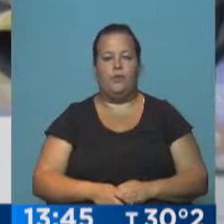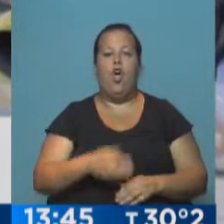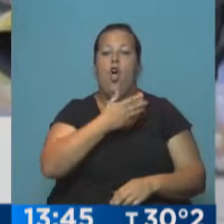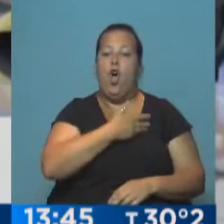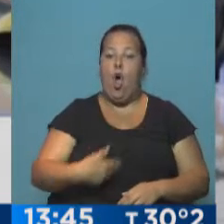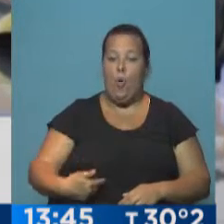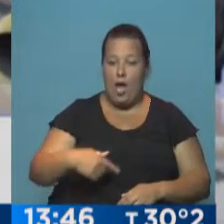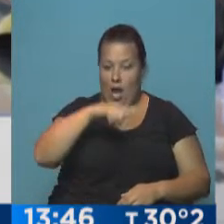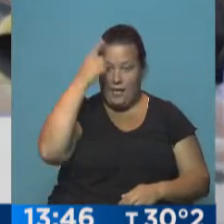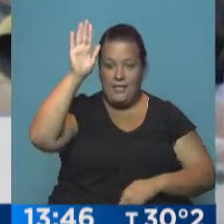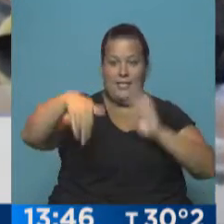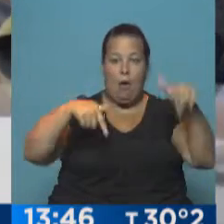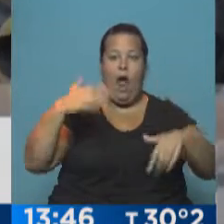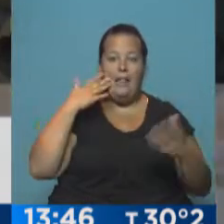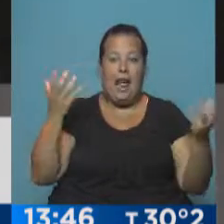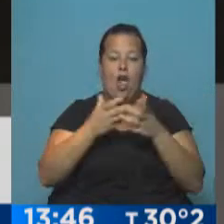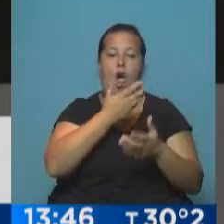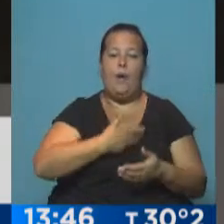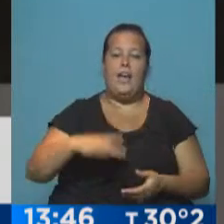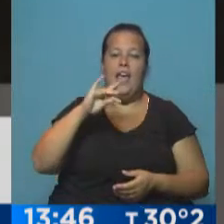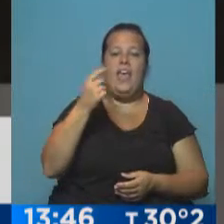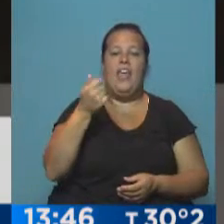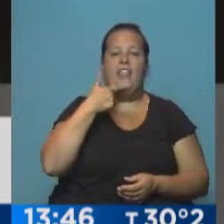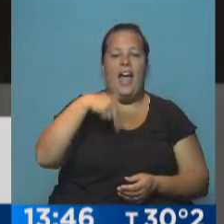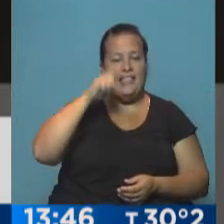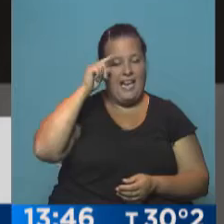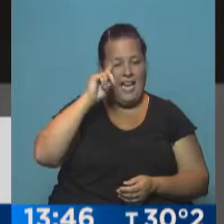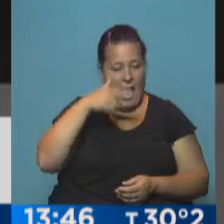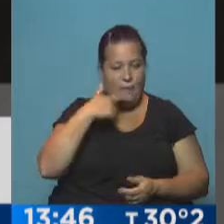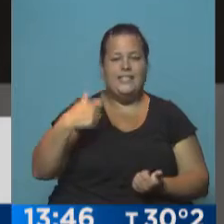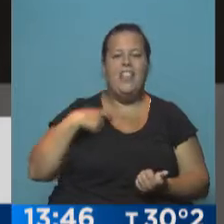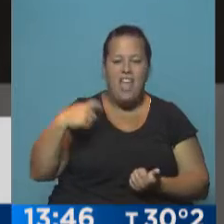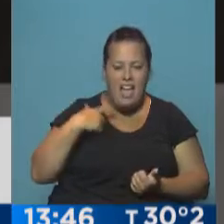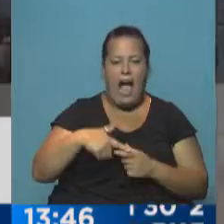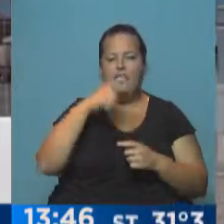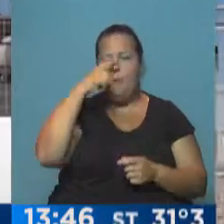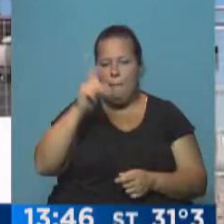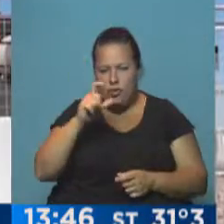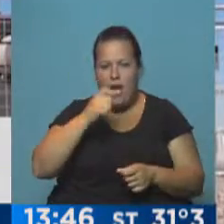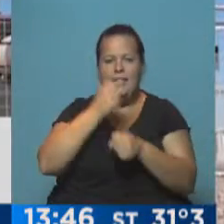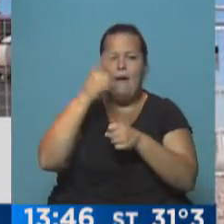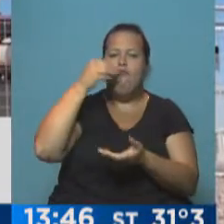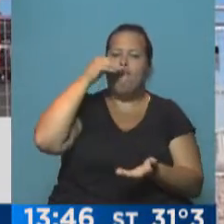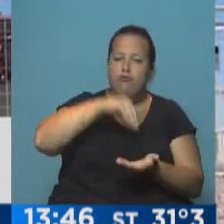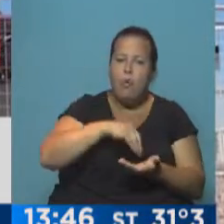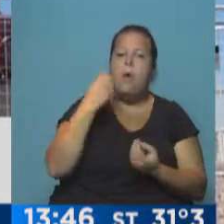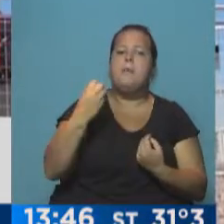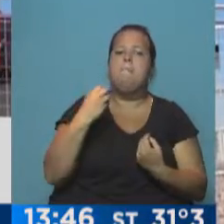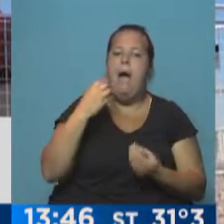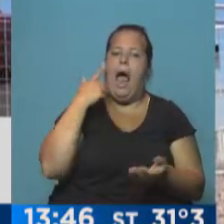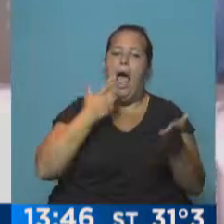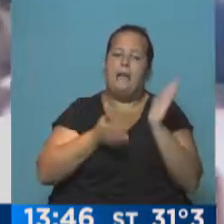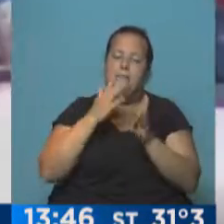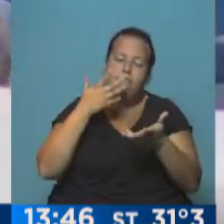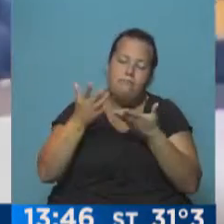El gobierno nacional convocó para esta tarde al gobernador Mario Das Neves, los sindicatos y las petroleras que operan en Chubut para tratar la